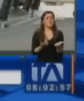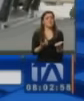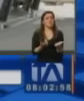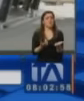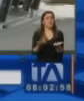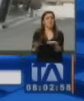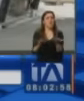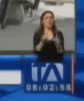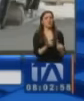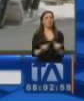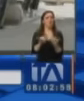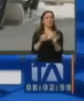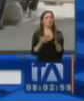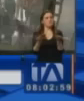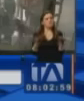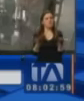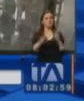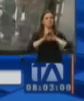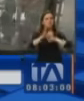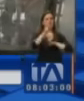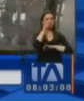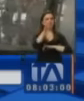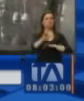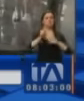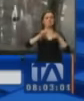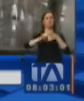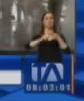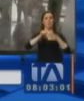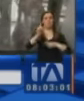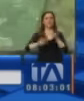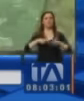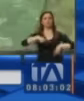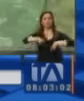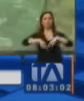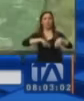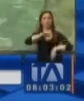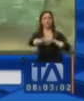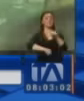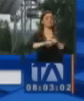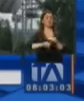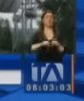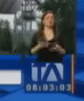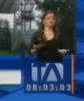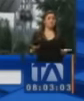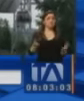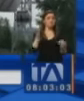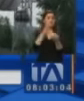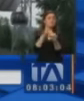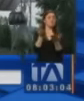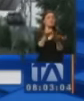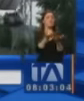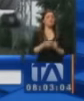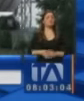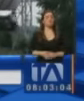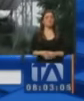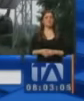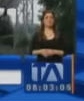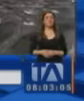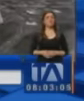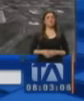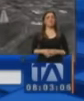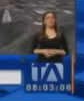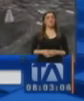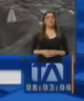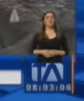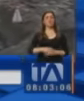o equivalente para transporte público, para peatones, para bicicletas. ¿Sí? Uh-huh. La intención está, pero obviamente